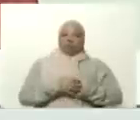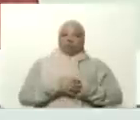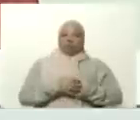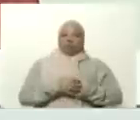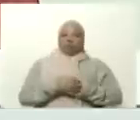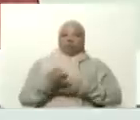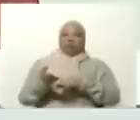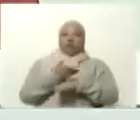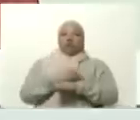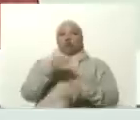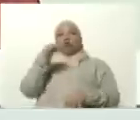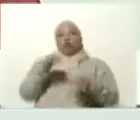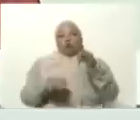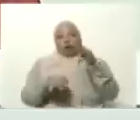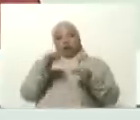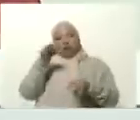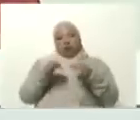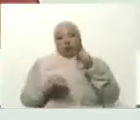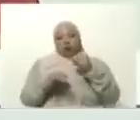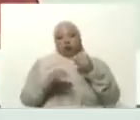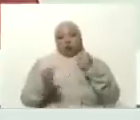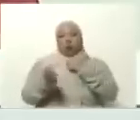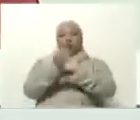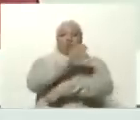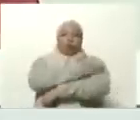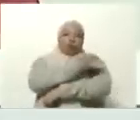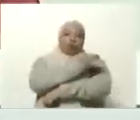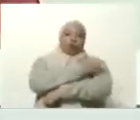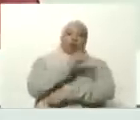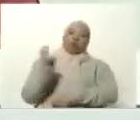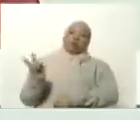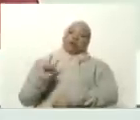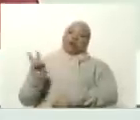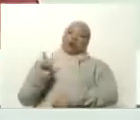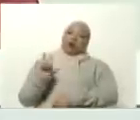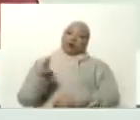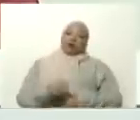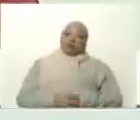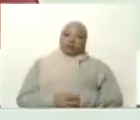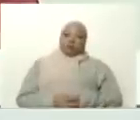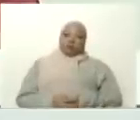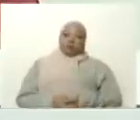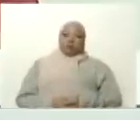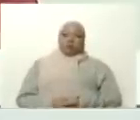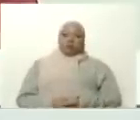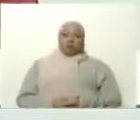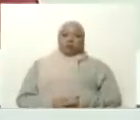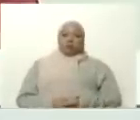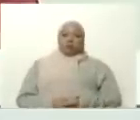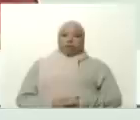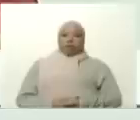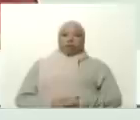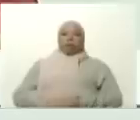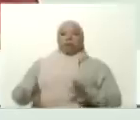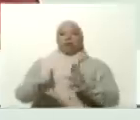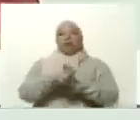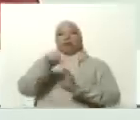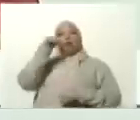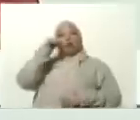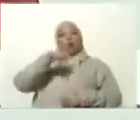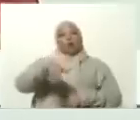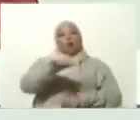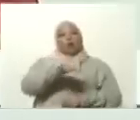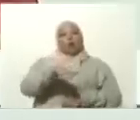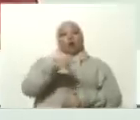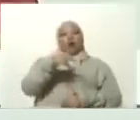ante el Tribunal Supremo de Justicia por la oposición venezolana. ¿Por qué impugnan las leyes del poder popular? Porque